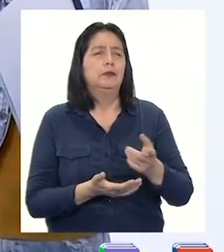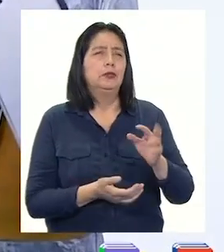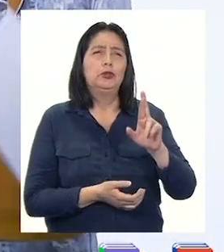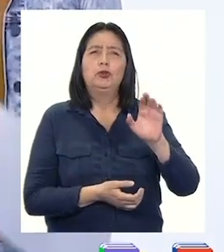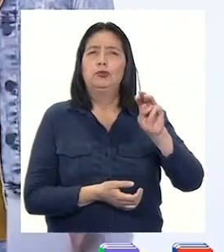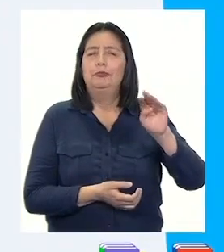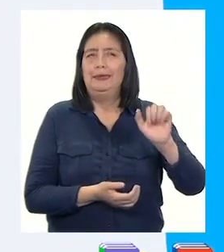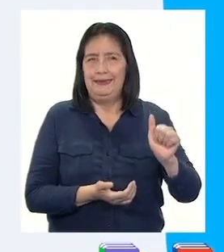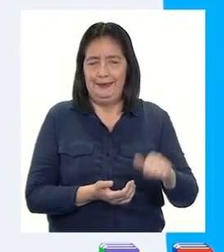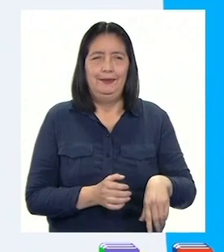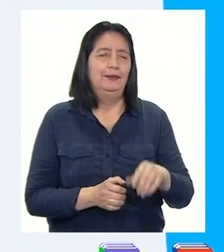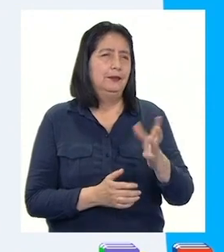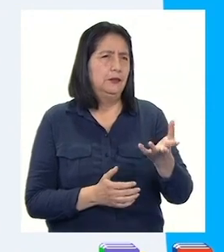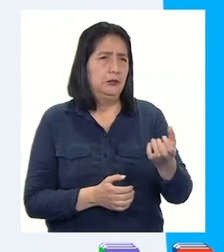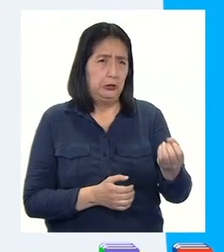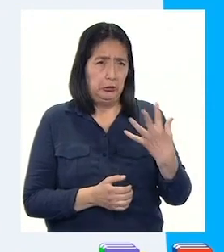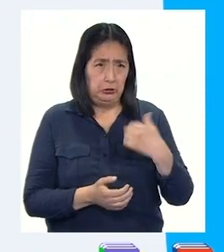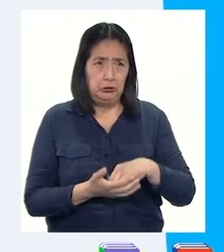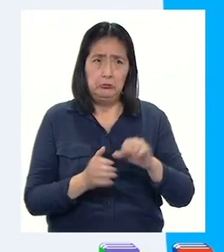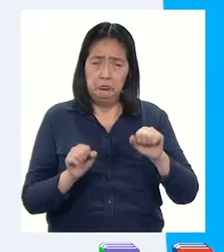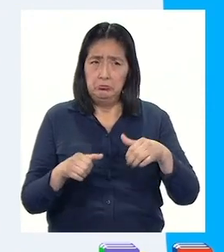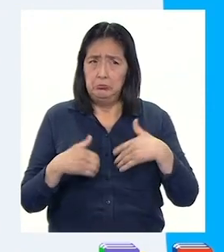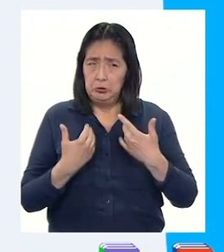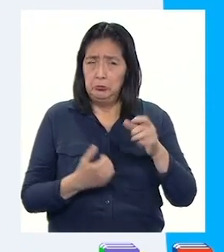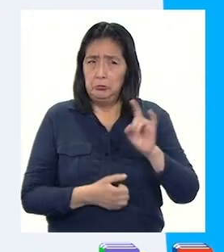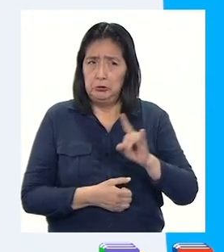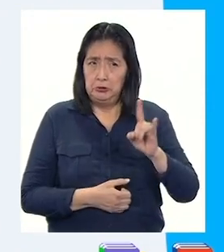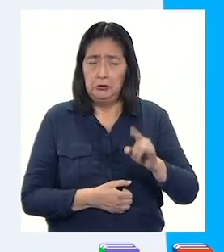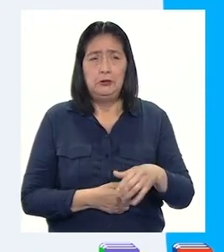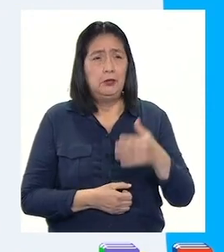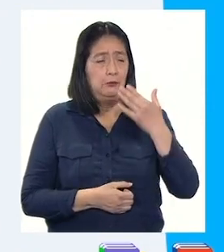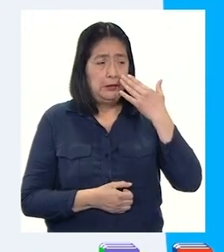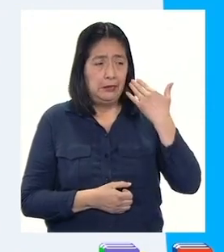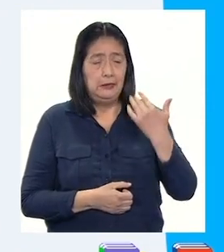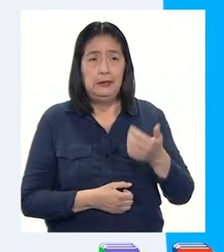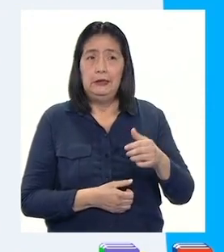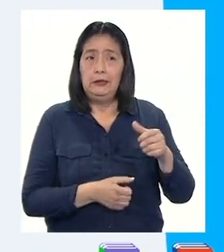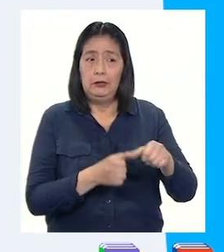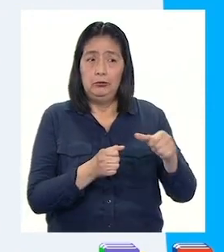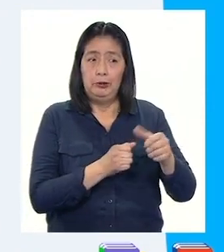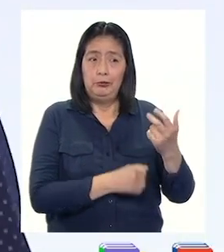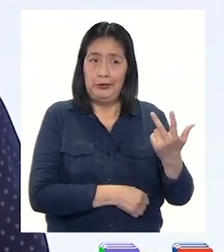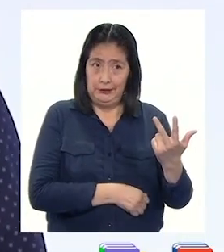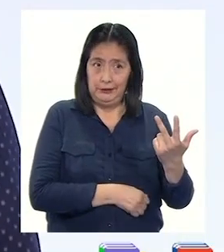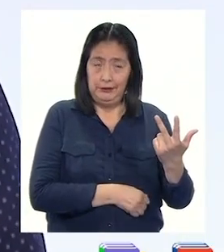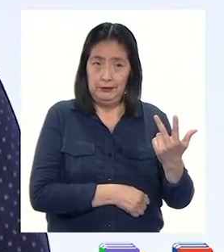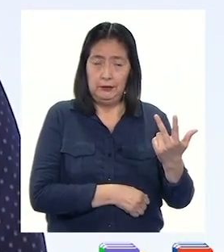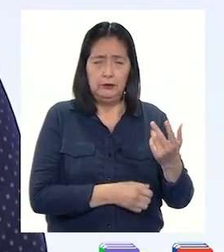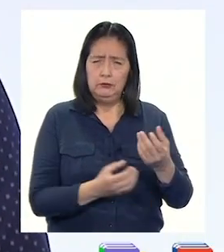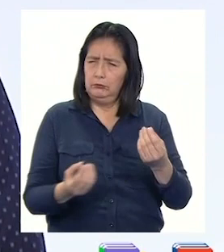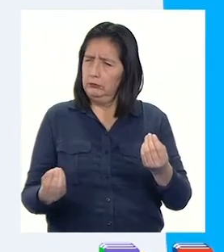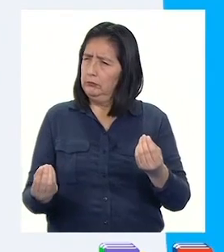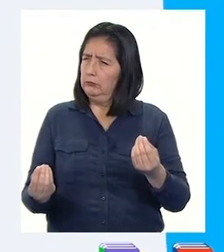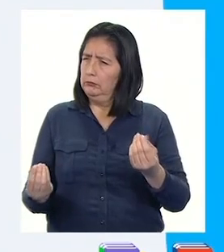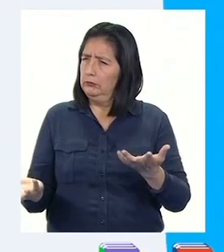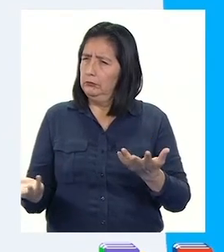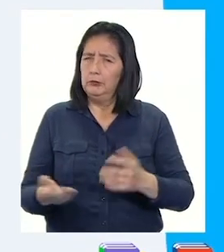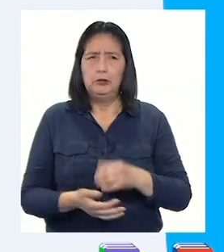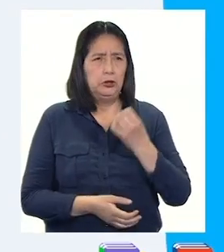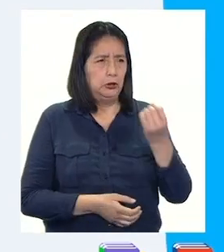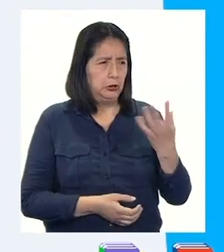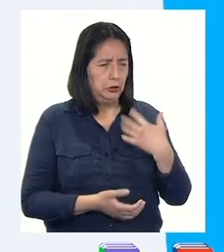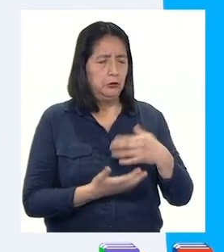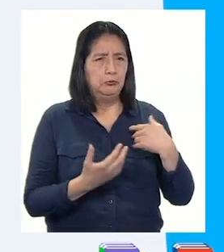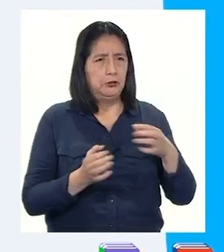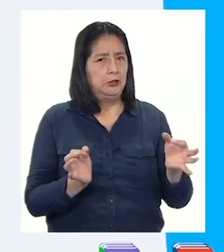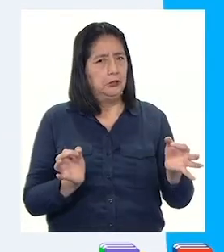Romina, desde Chachapoyas. Ella dice que podemos utilizar la piedrita blanca que hay en la casilla del 3. ¿Y cómo así? Dice que